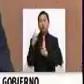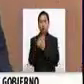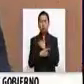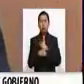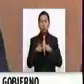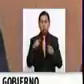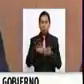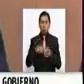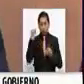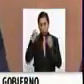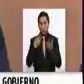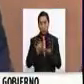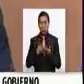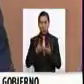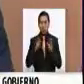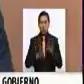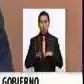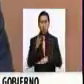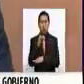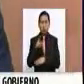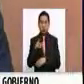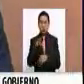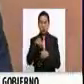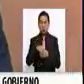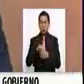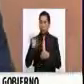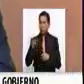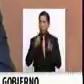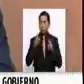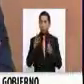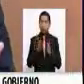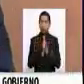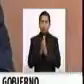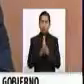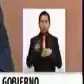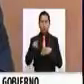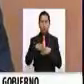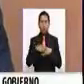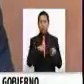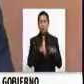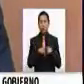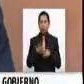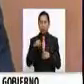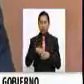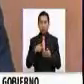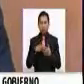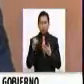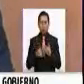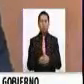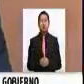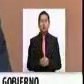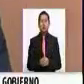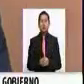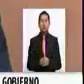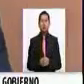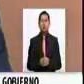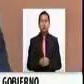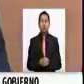pero eso ha sido la propuesta boliviana acogiendo la expectativa paraguaya también de participar en este proyecto